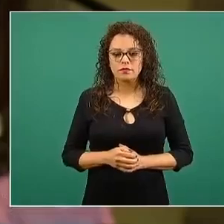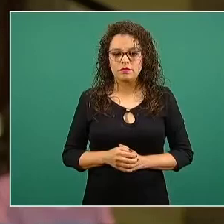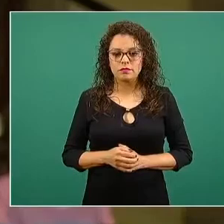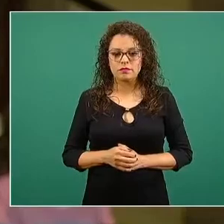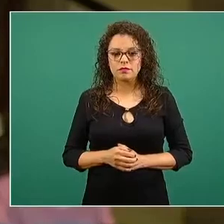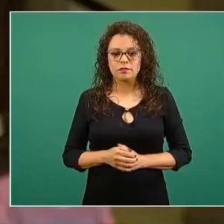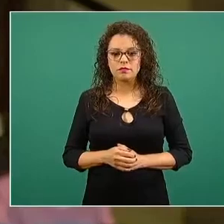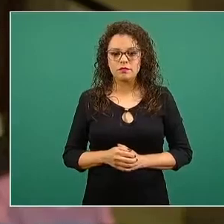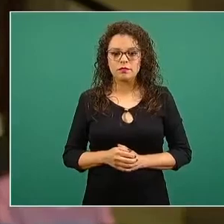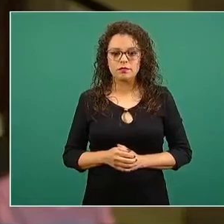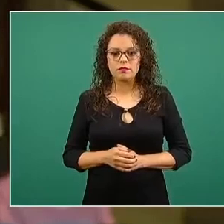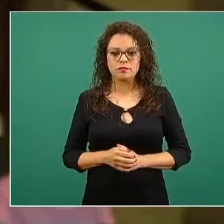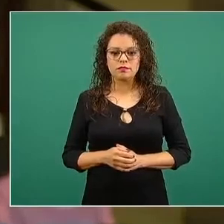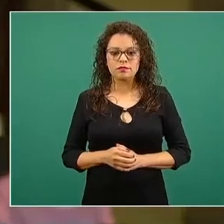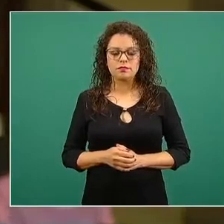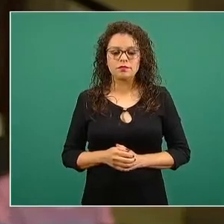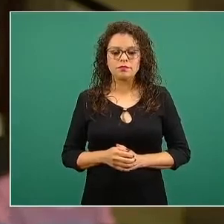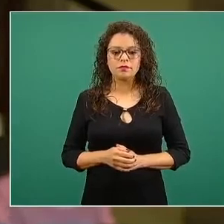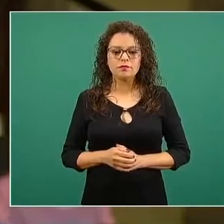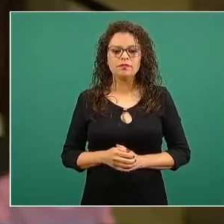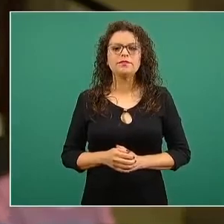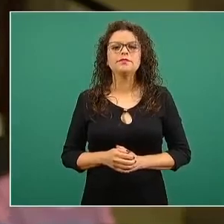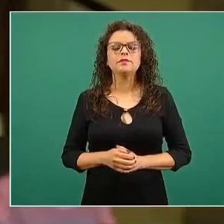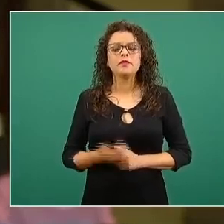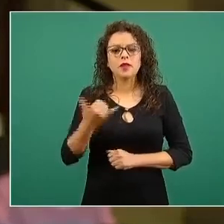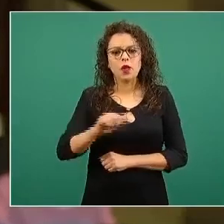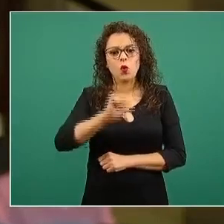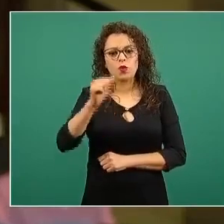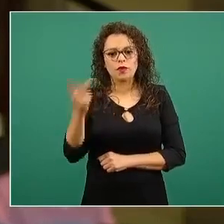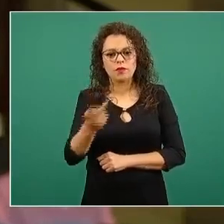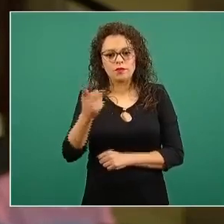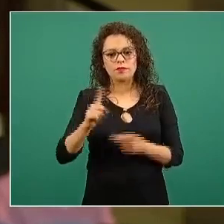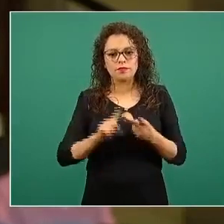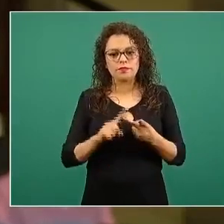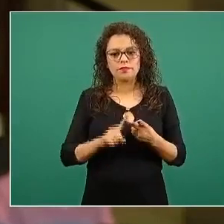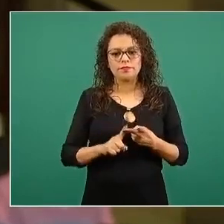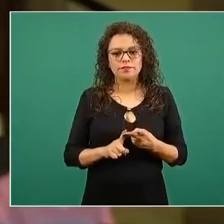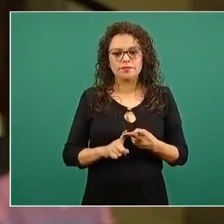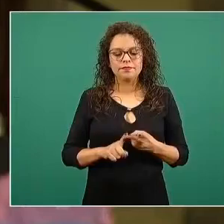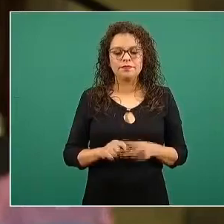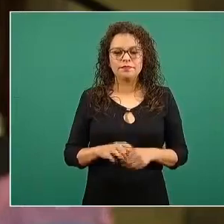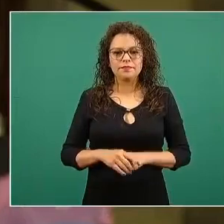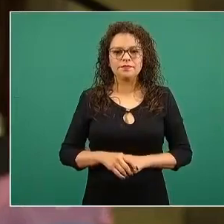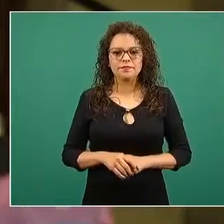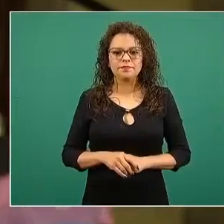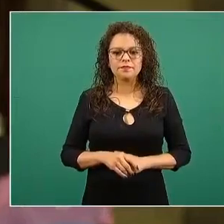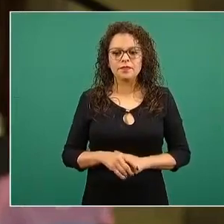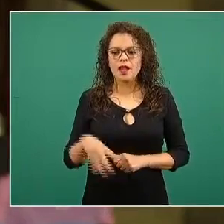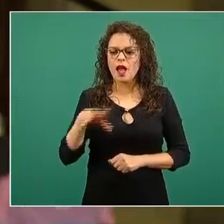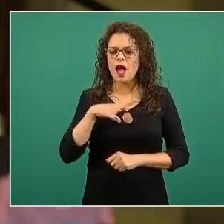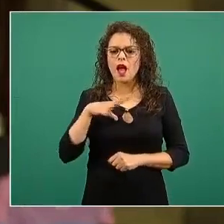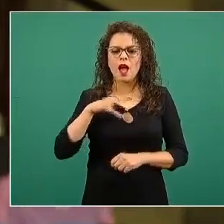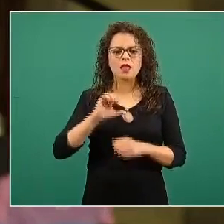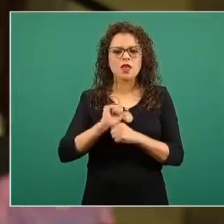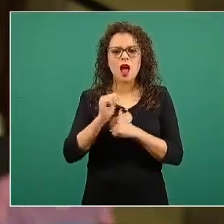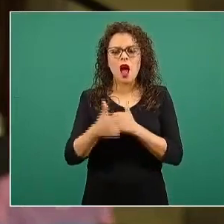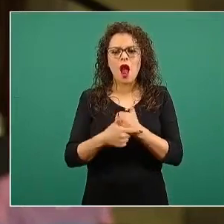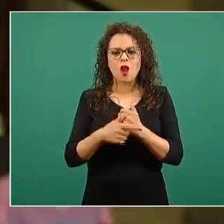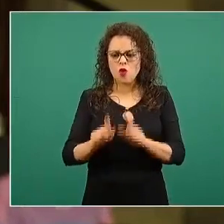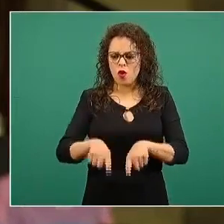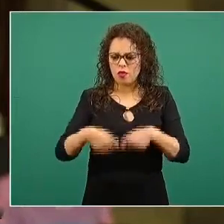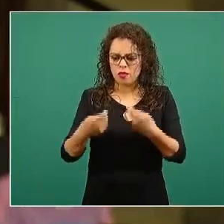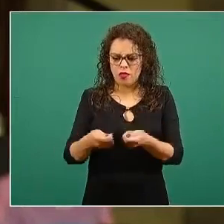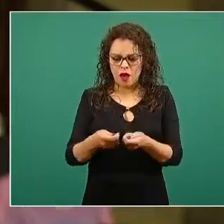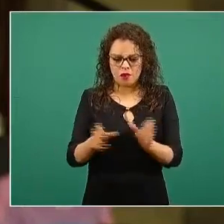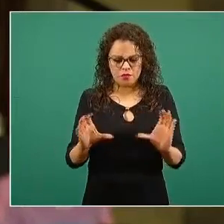no se tiene que vacunar? Y otra pregunta, ¿están dando algún tipo de certificado a